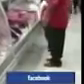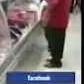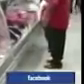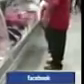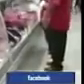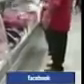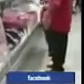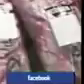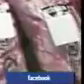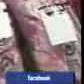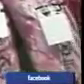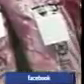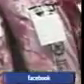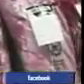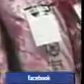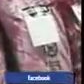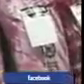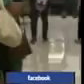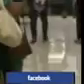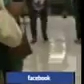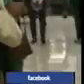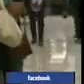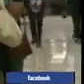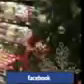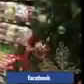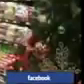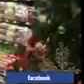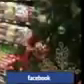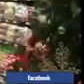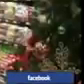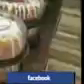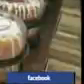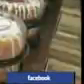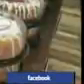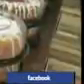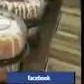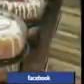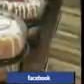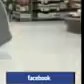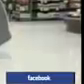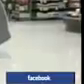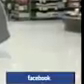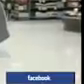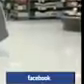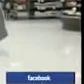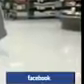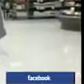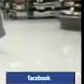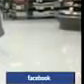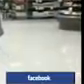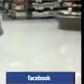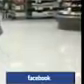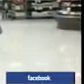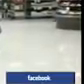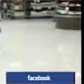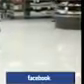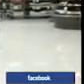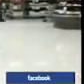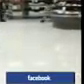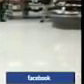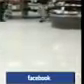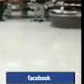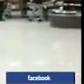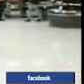Aquí puedes hacer tus compras en un lugar moderno, cómodo y seguro donde encuentras una amplia variedad de los mejores productos